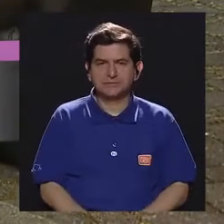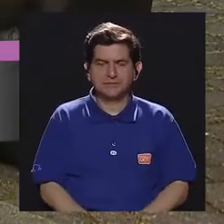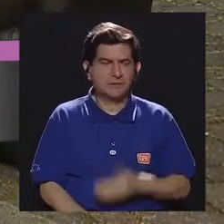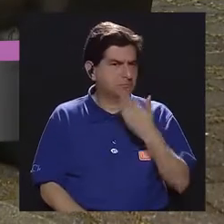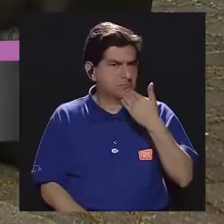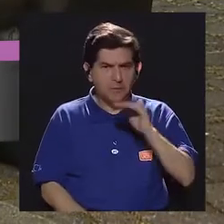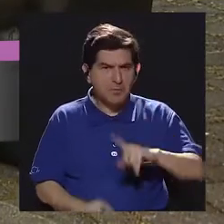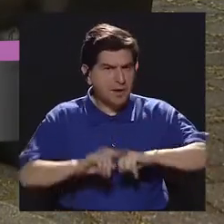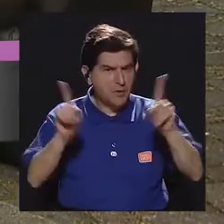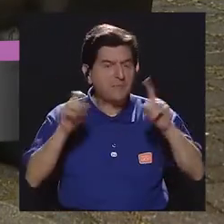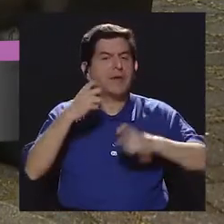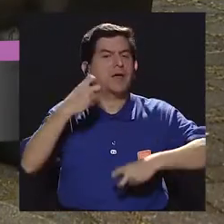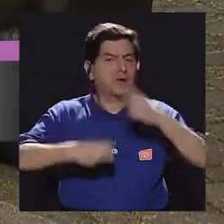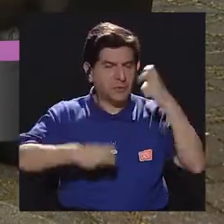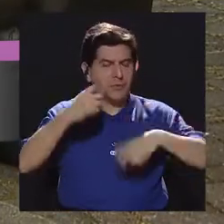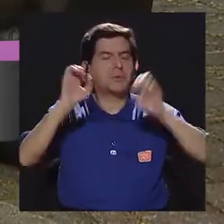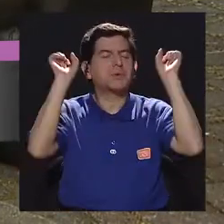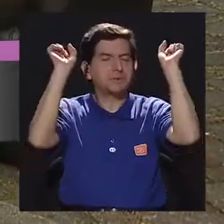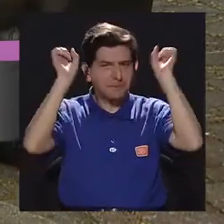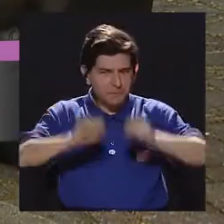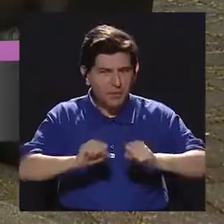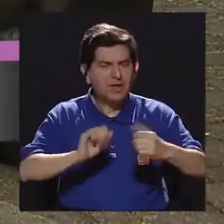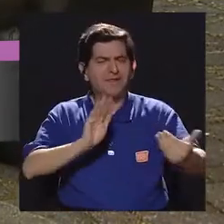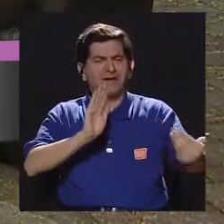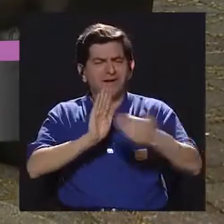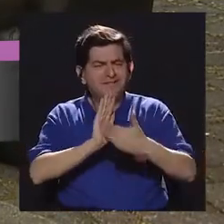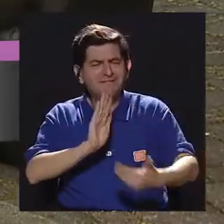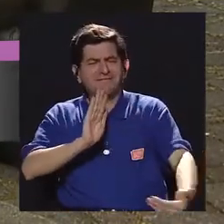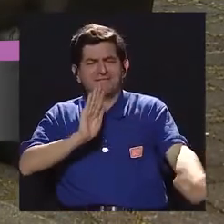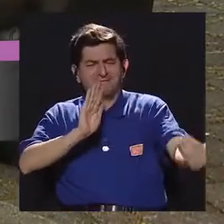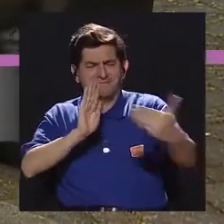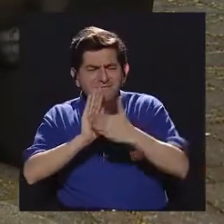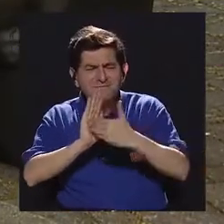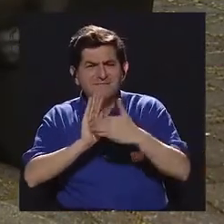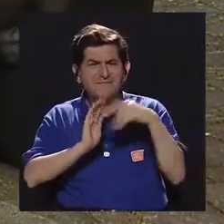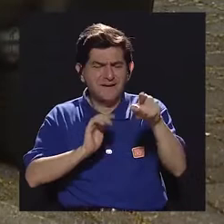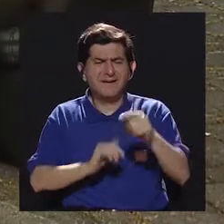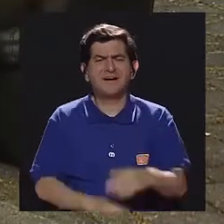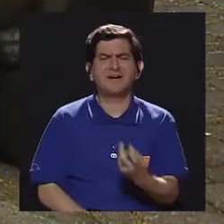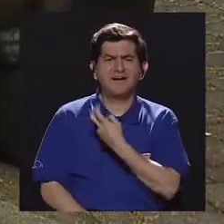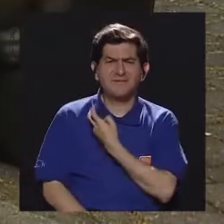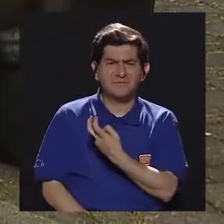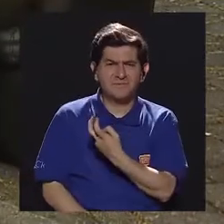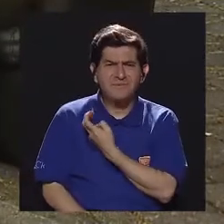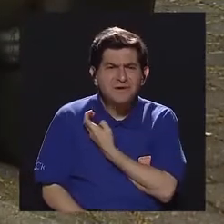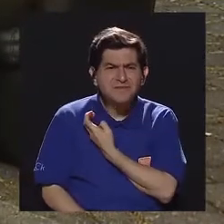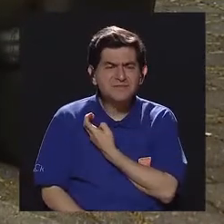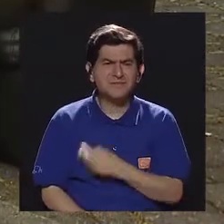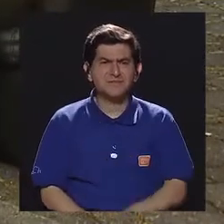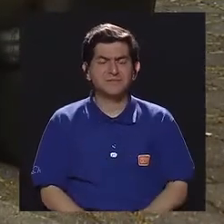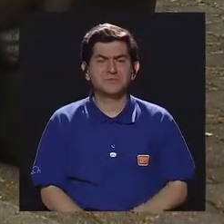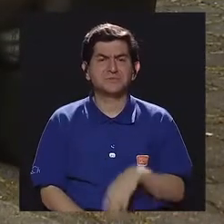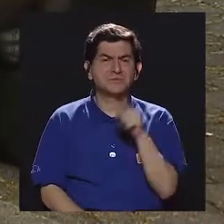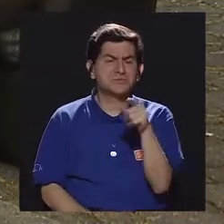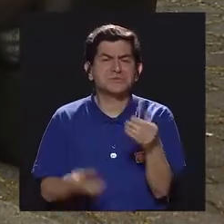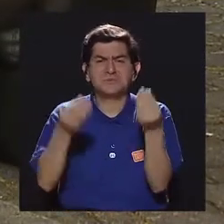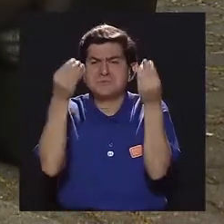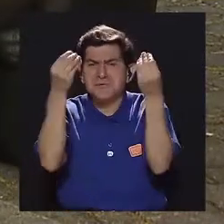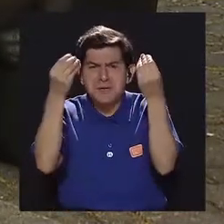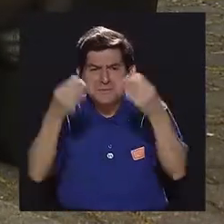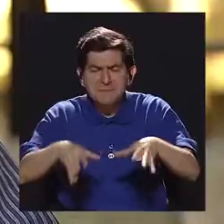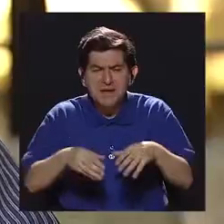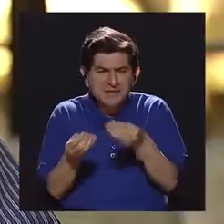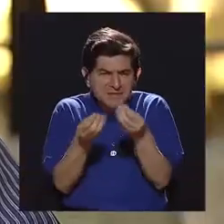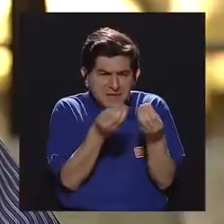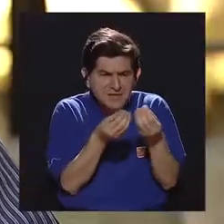Entonces no es maligno, pero te puede generar un problema que va a lastimar tu tejido, tu hueso, te va a hacer perder,